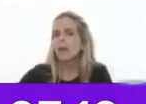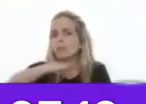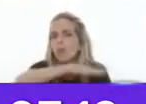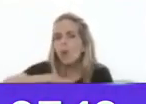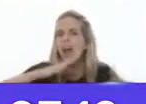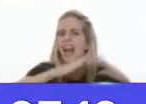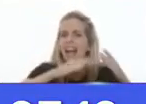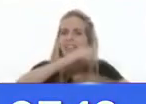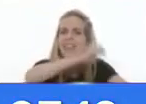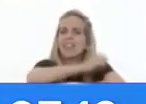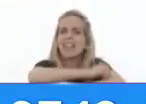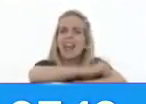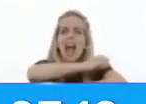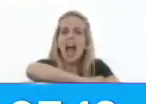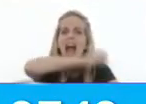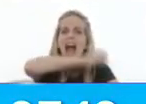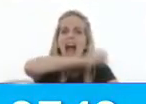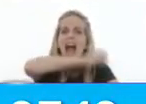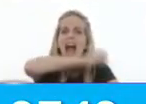realizar actividades al aire libre.